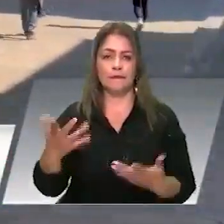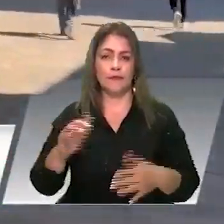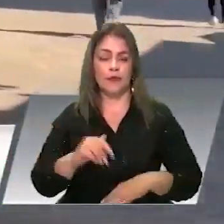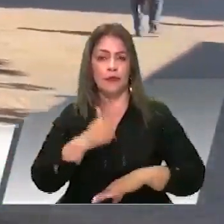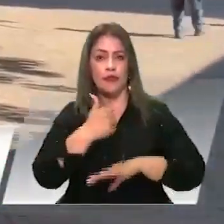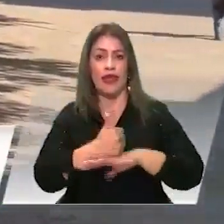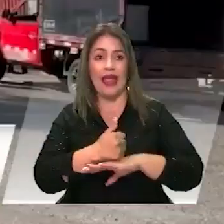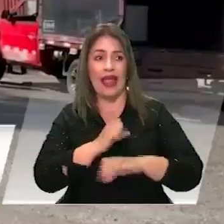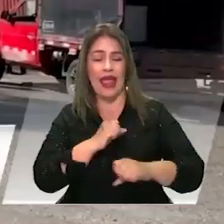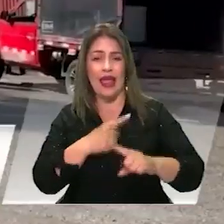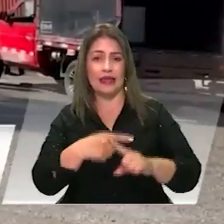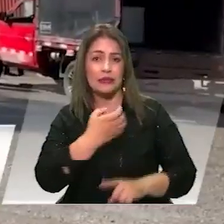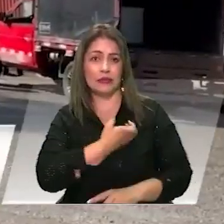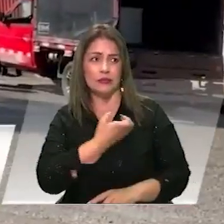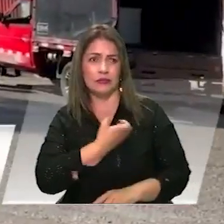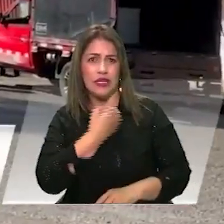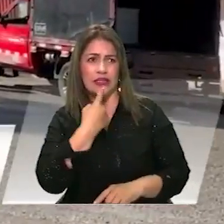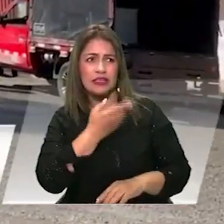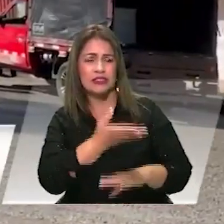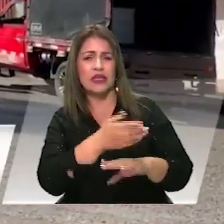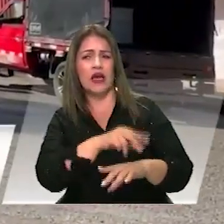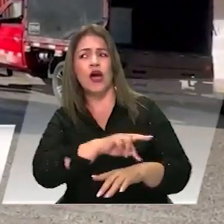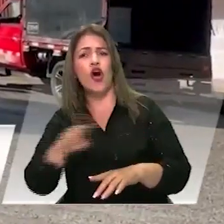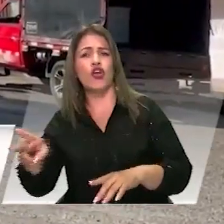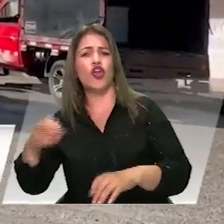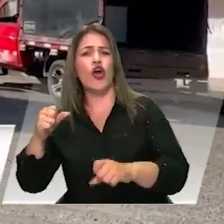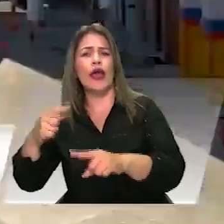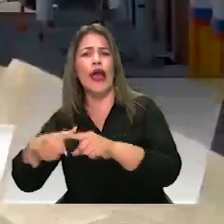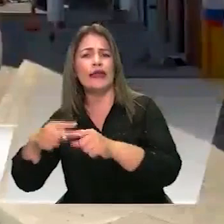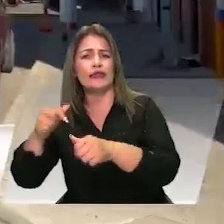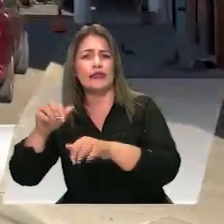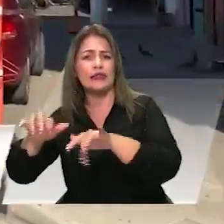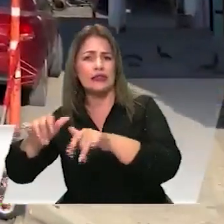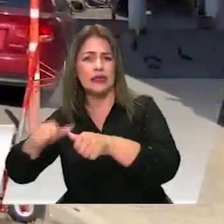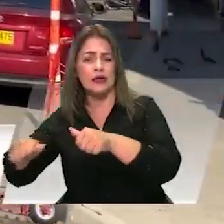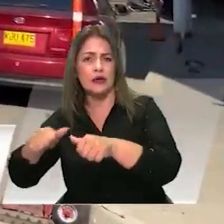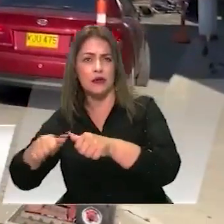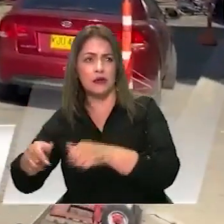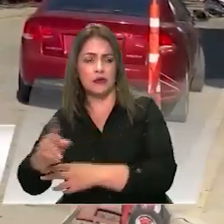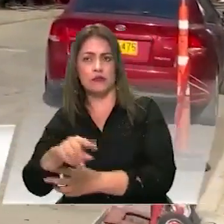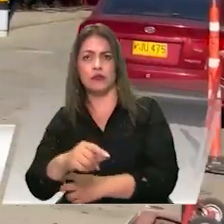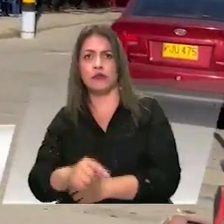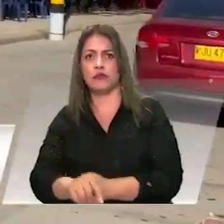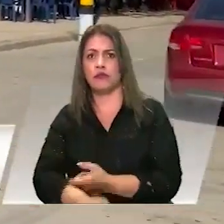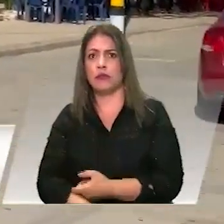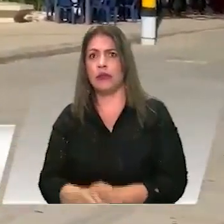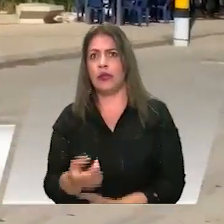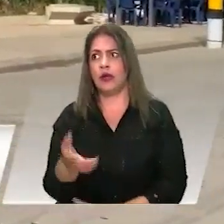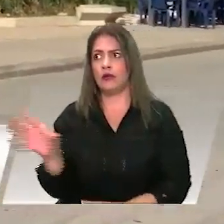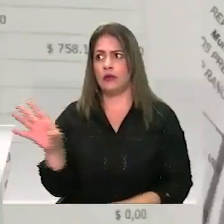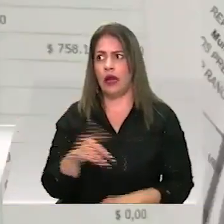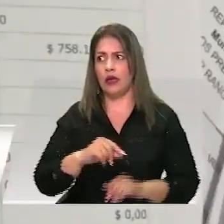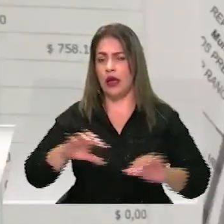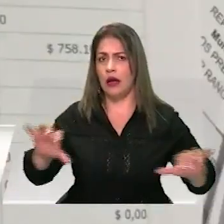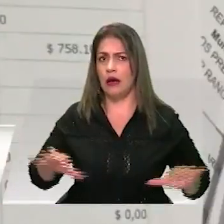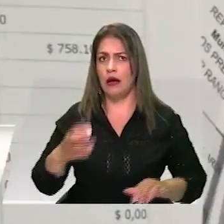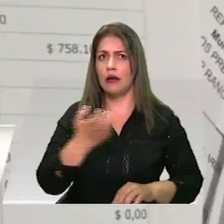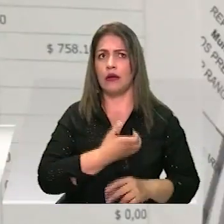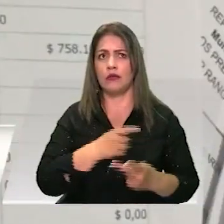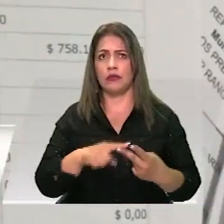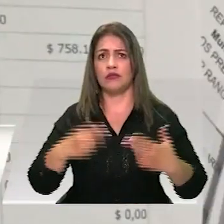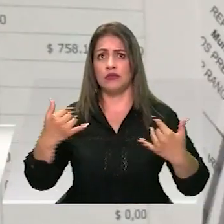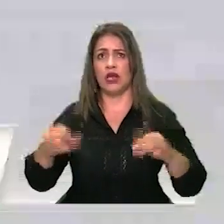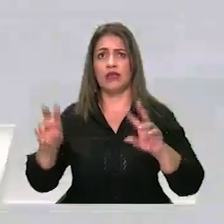este hecho, en el que señala a su exsecretario de Hacienda como presunto responsable, enloda toda su administración. Advierte que ya tomó